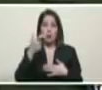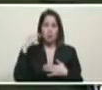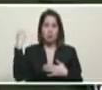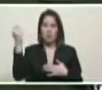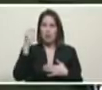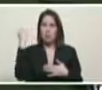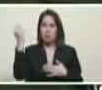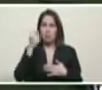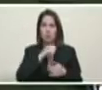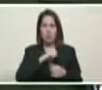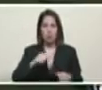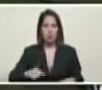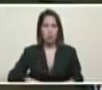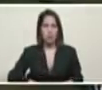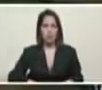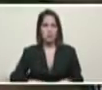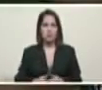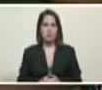de Portuguesa,